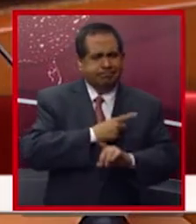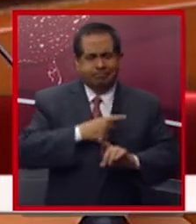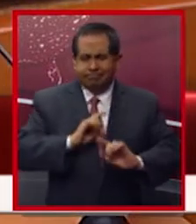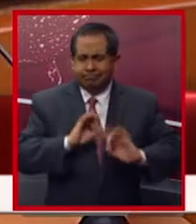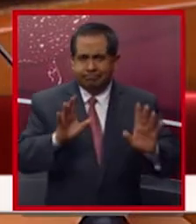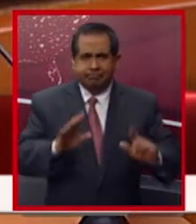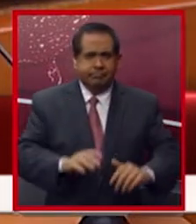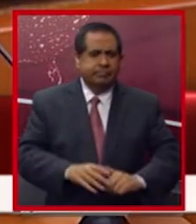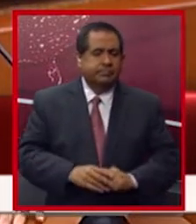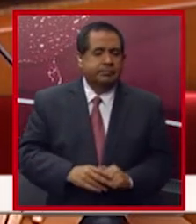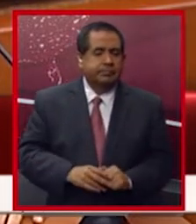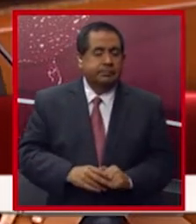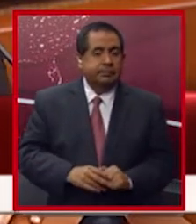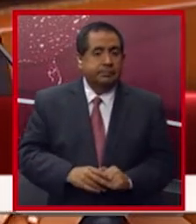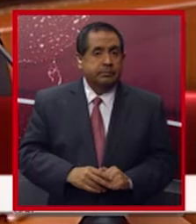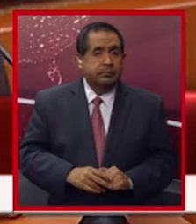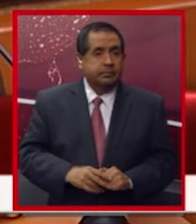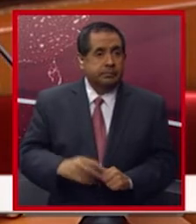Agilizó rápidamente